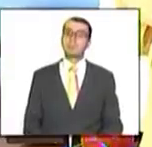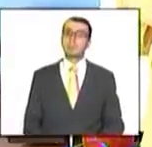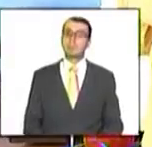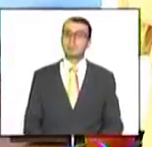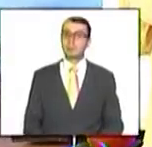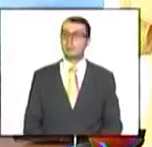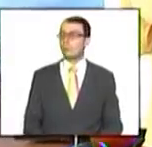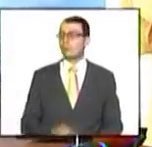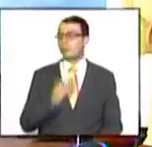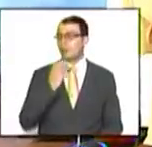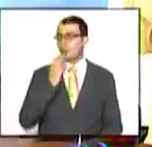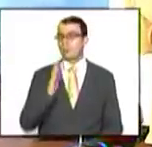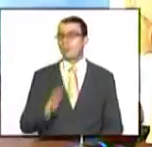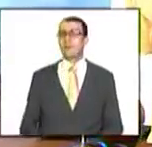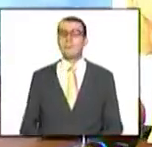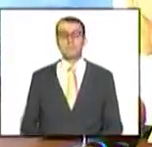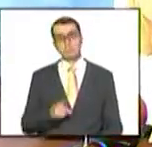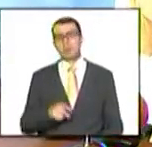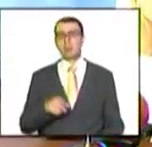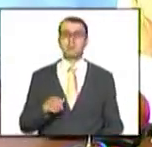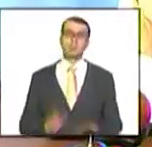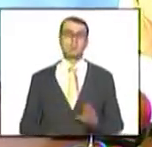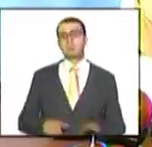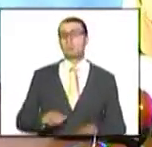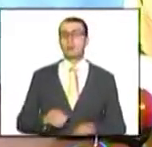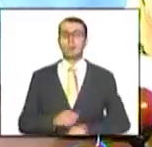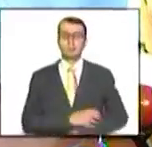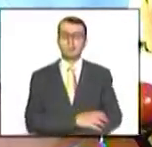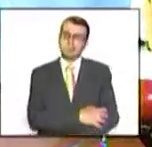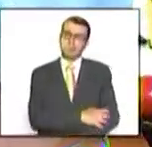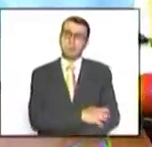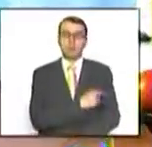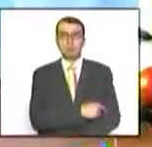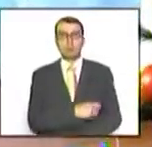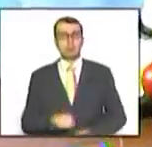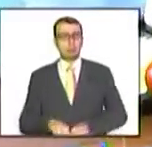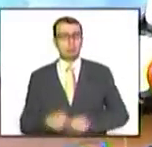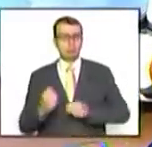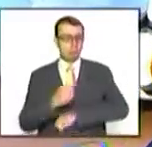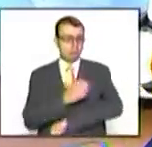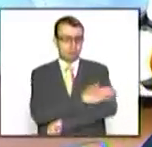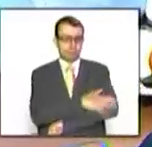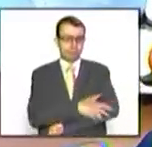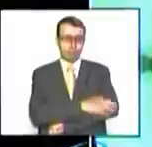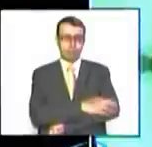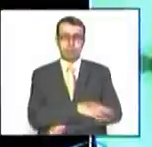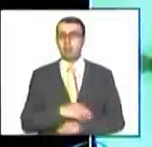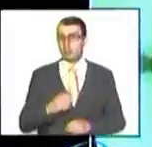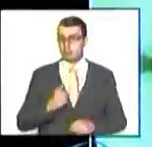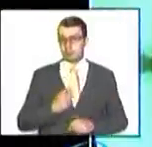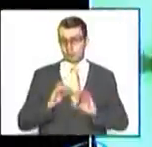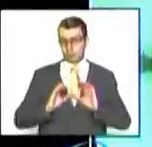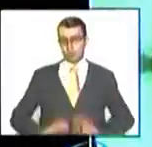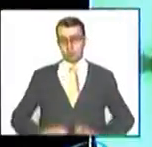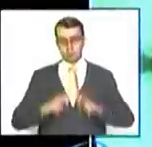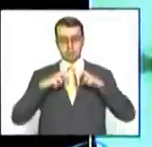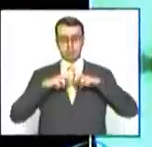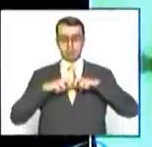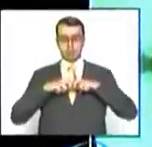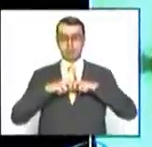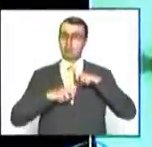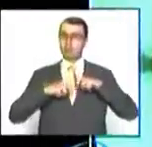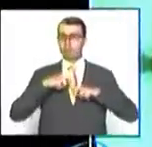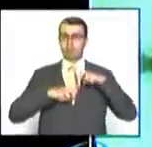Cierta lesión en una rodilla. Tenemos nuestros propios organismos reparadores. Hay unos